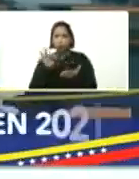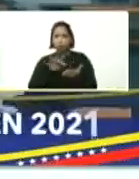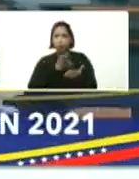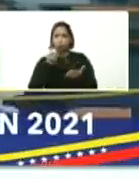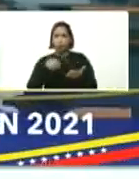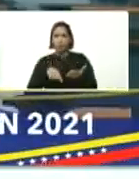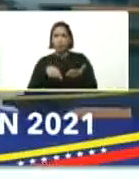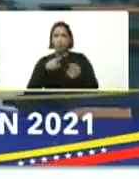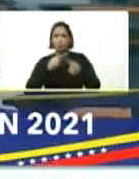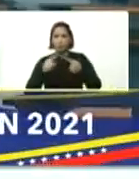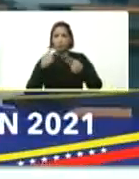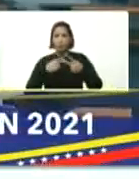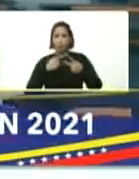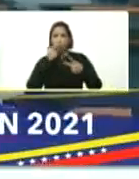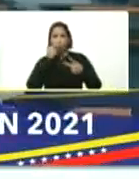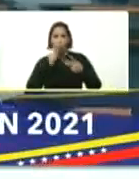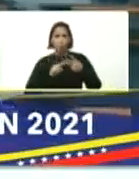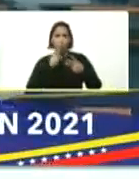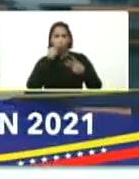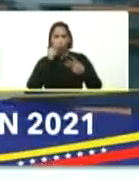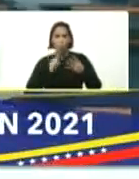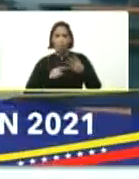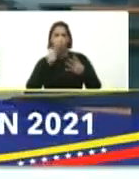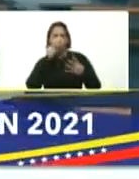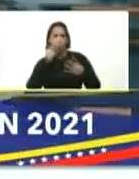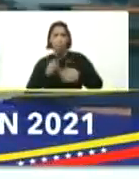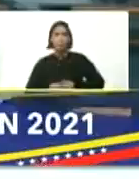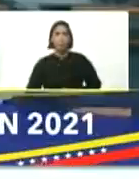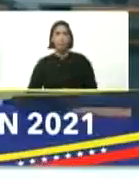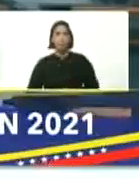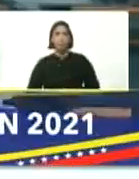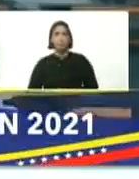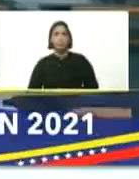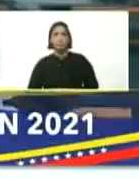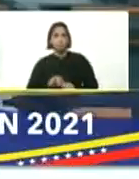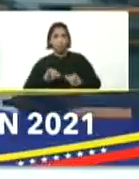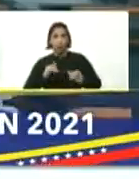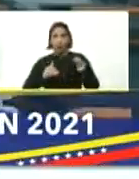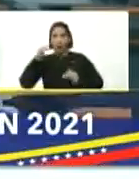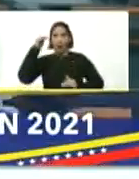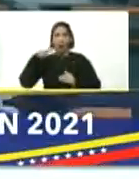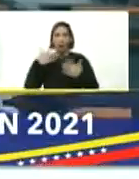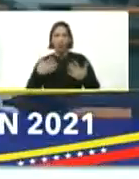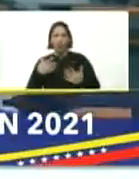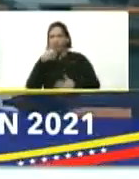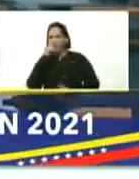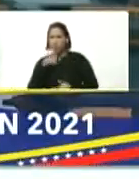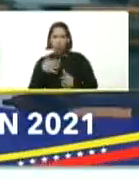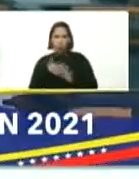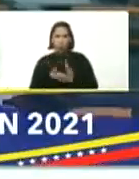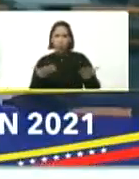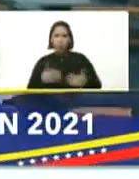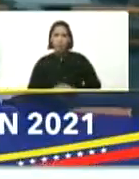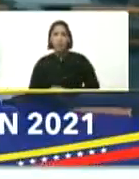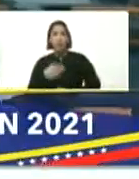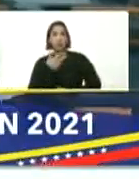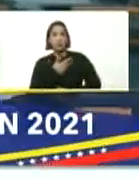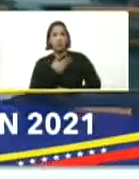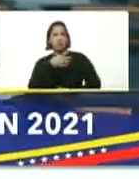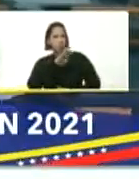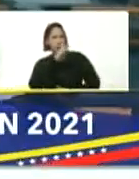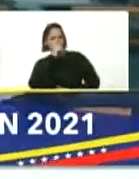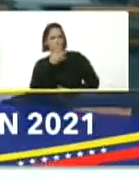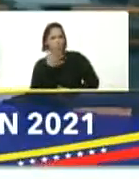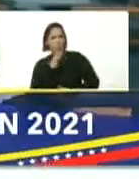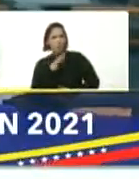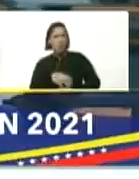Rafael Cuevas, Freddy Fernández, Ernesto Casal. ¿Ernestico ya? Ernestico. ¿Qué edad tiene Ernesto? Ya tiene 34 años.